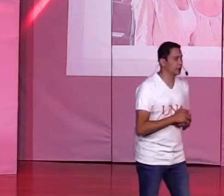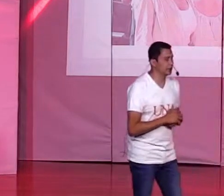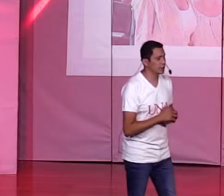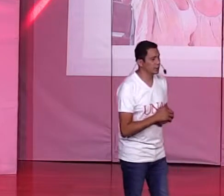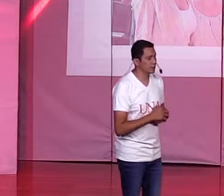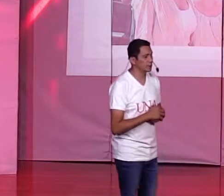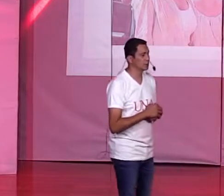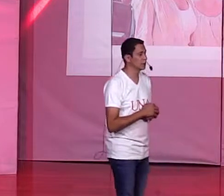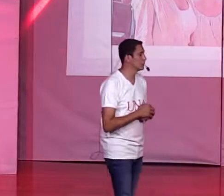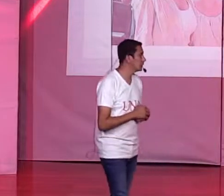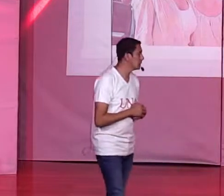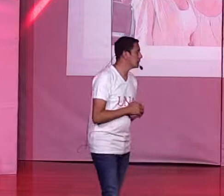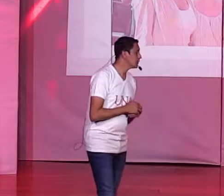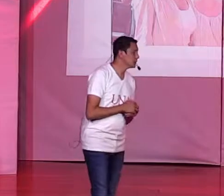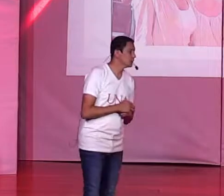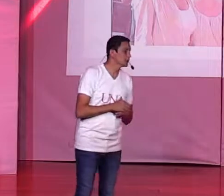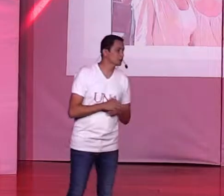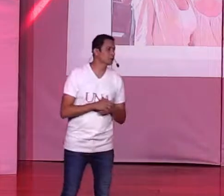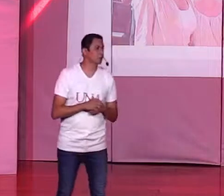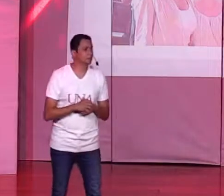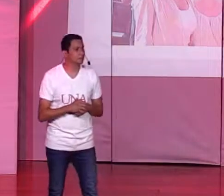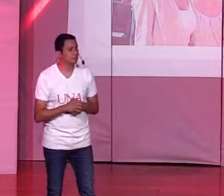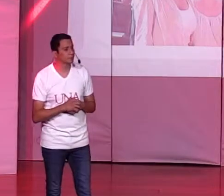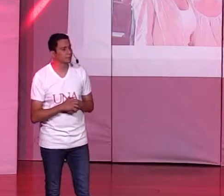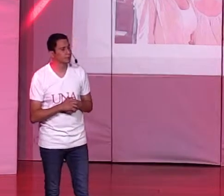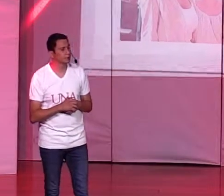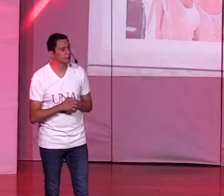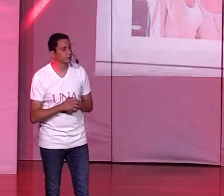Que te haya, excelente. Que le haya servido la información, ¿verdad? Sí.